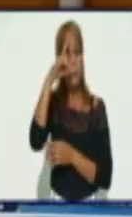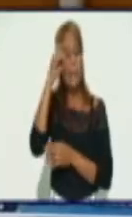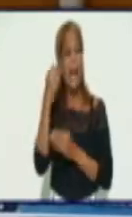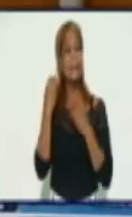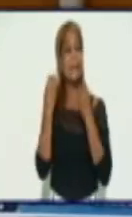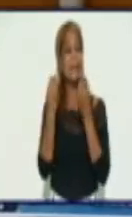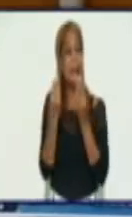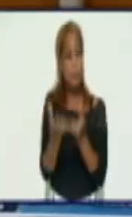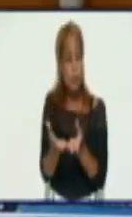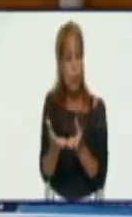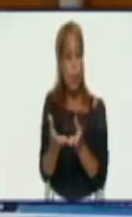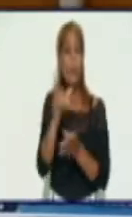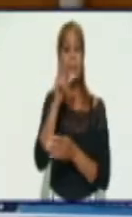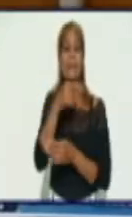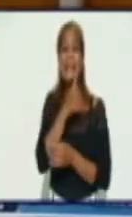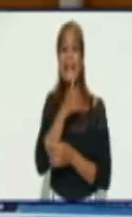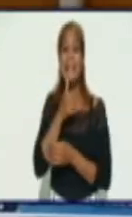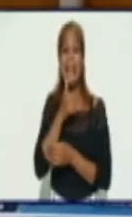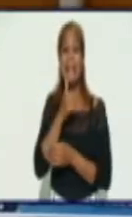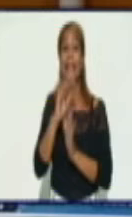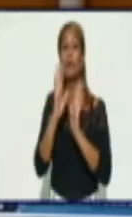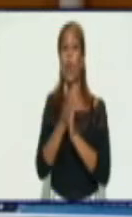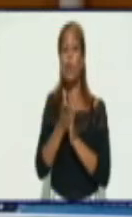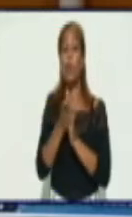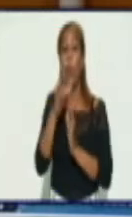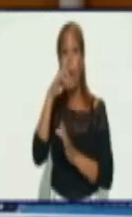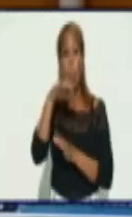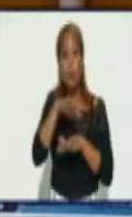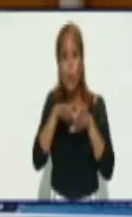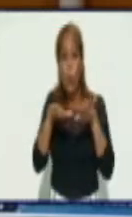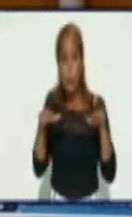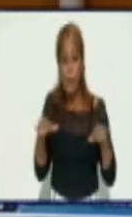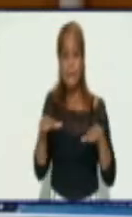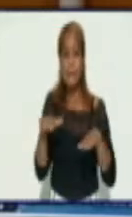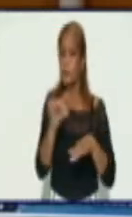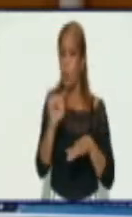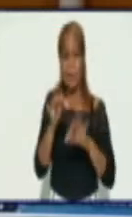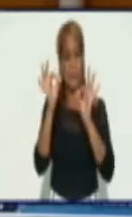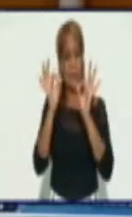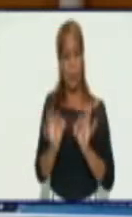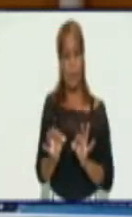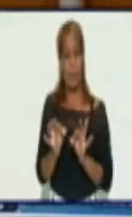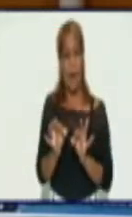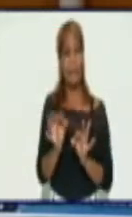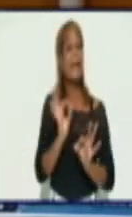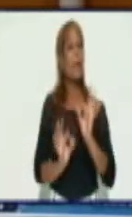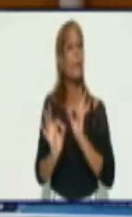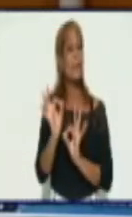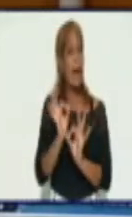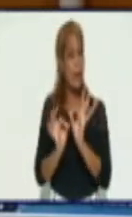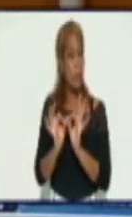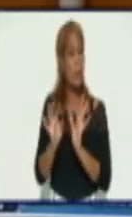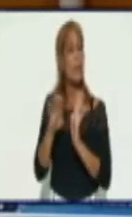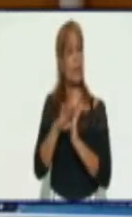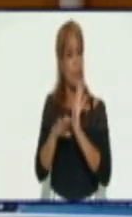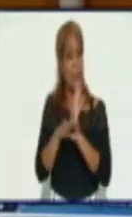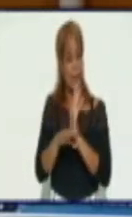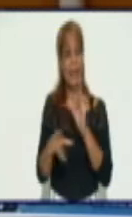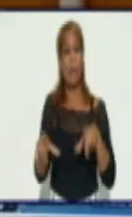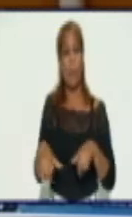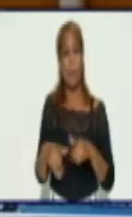entra con norma todo con normas de seguridad hasta el lugar y de ese municipio puede hacer